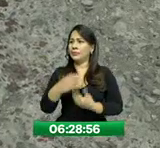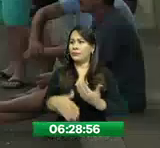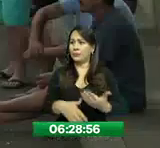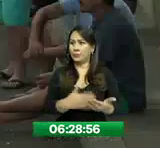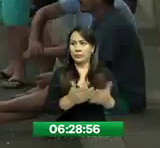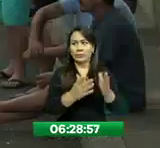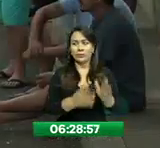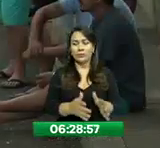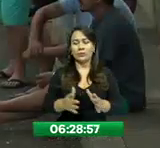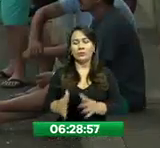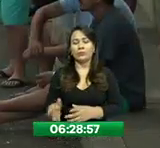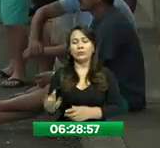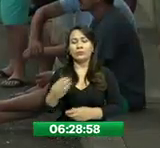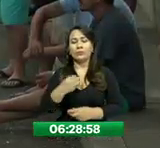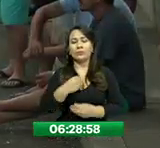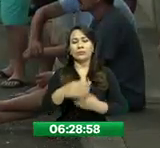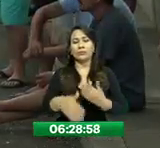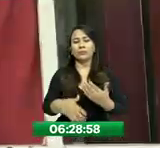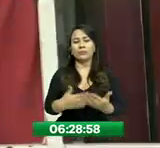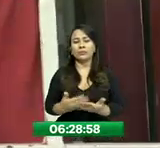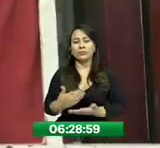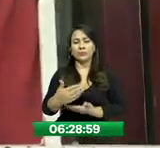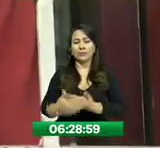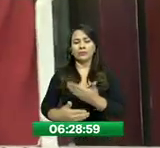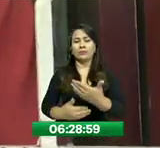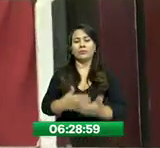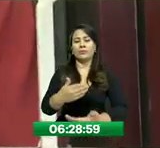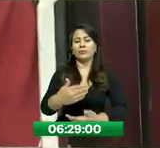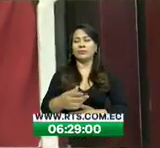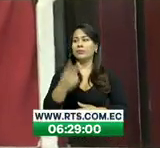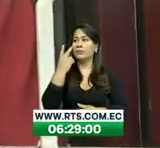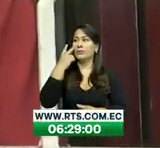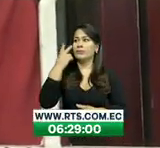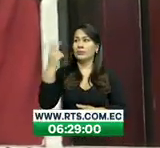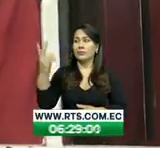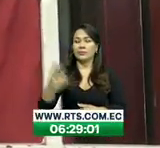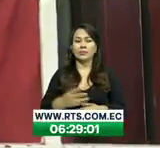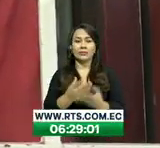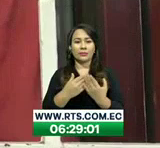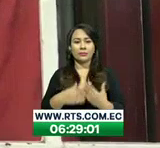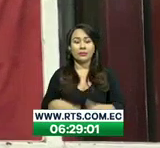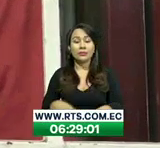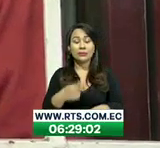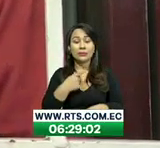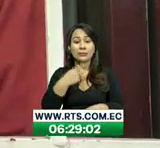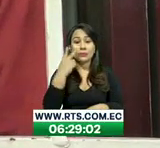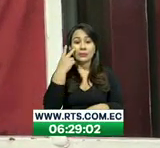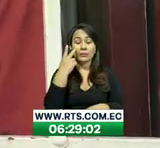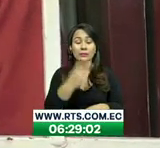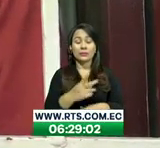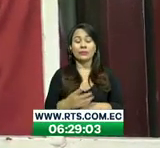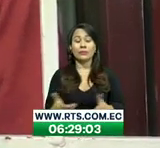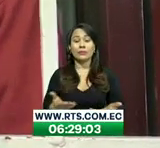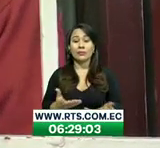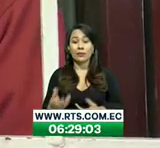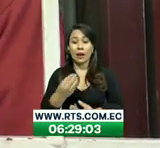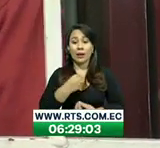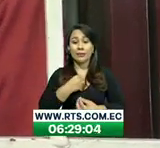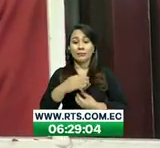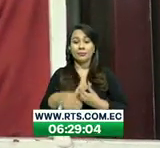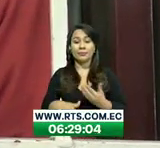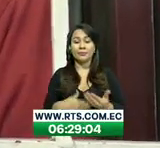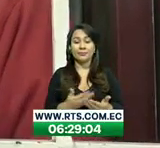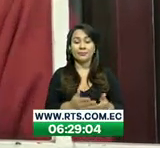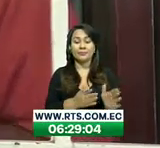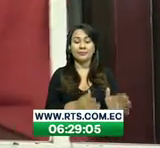violento con el padre y un hermano que habitaba con ellos. Ya no es la primera vez, ya son dos o tres ocasiones que había este problema de insultos,